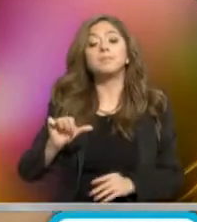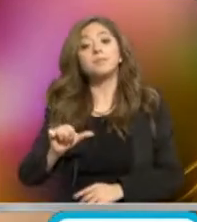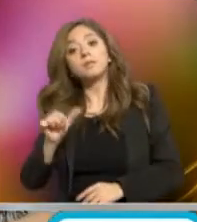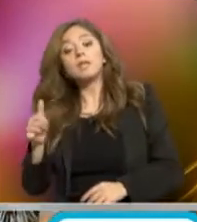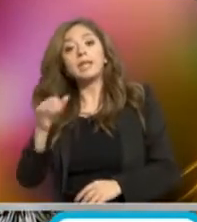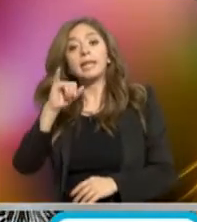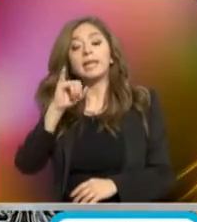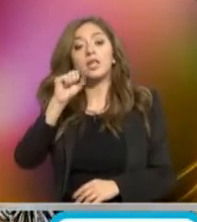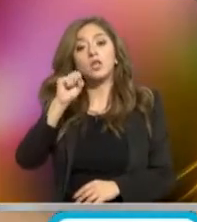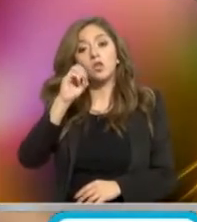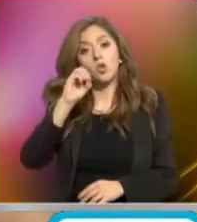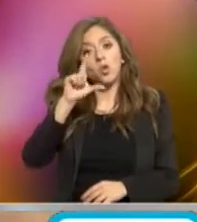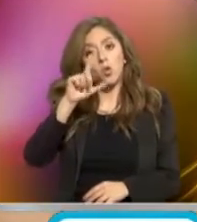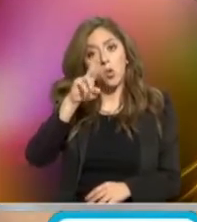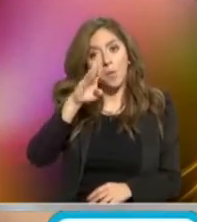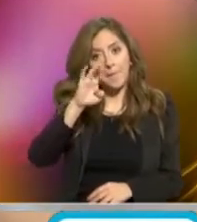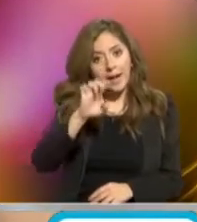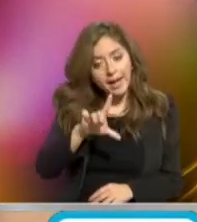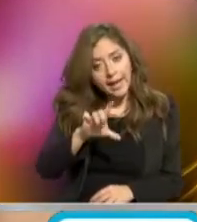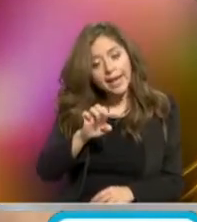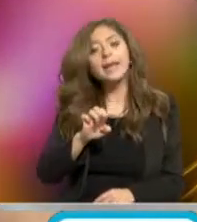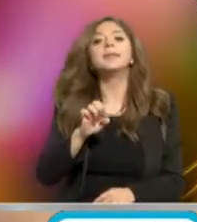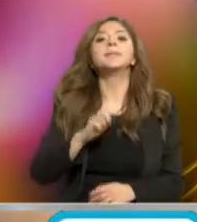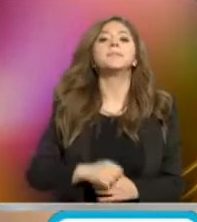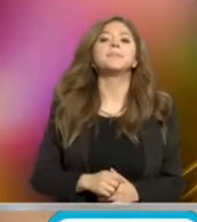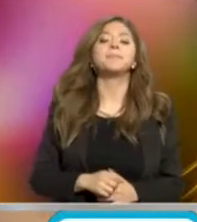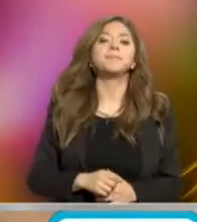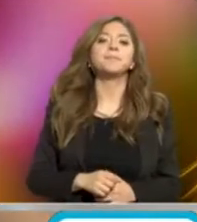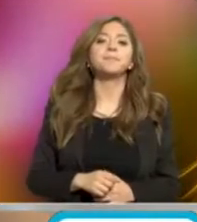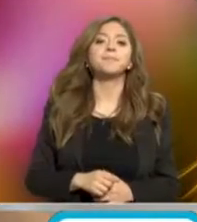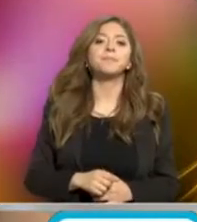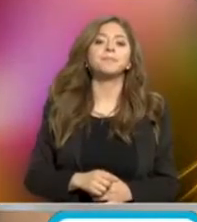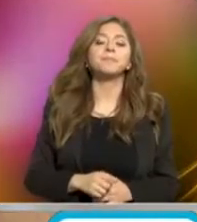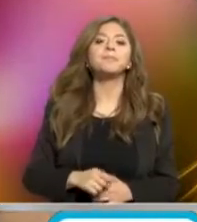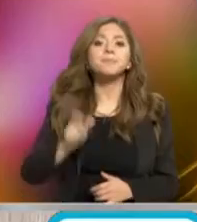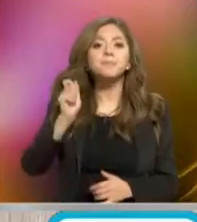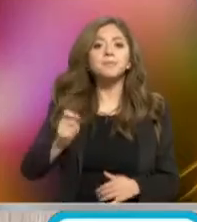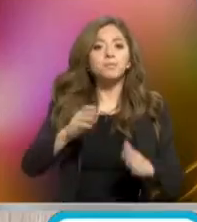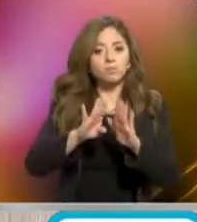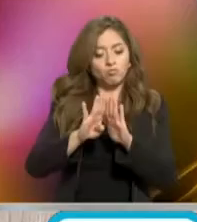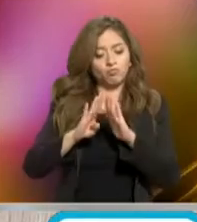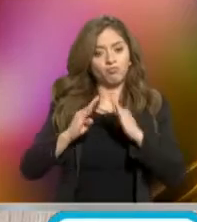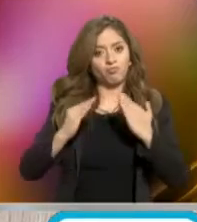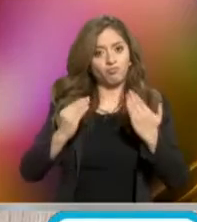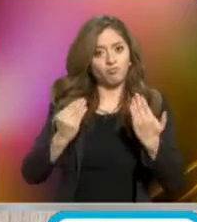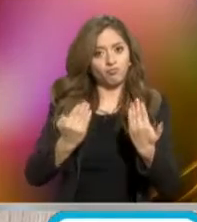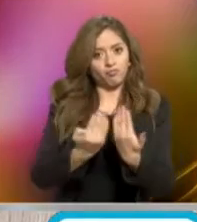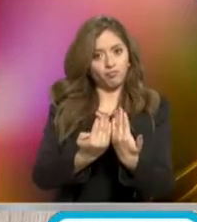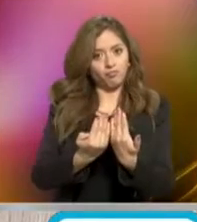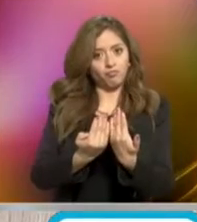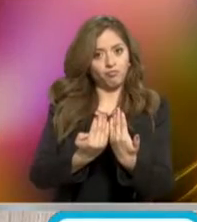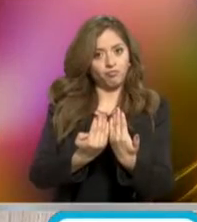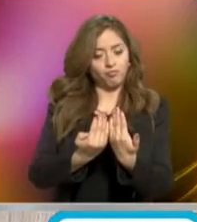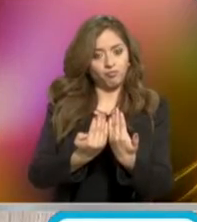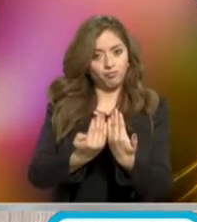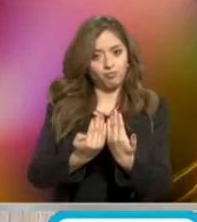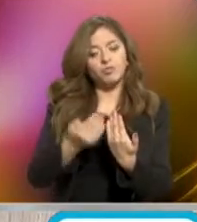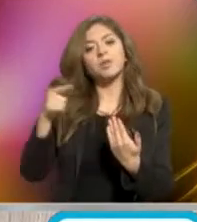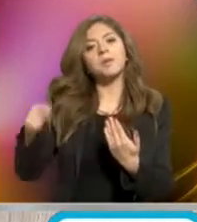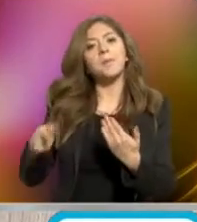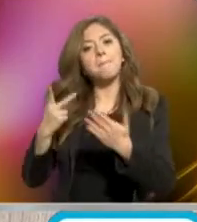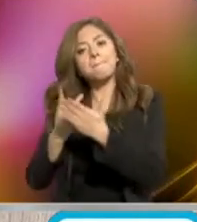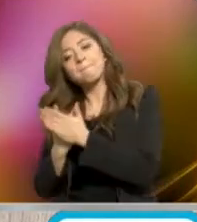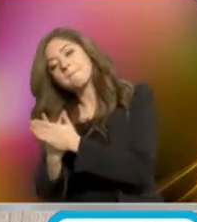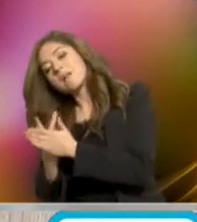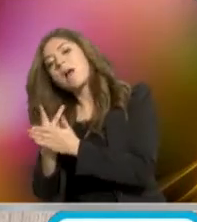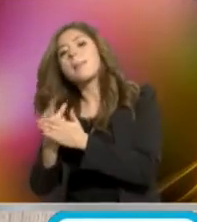fibra insoluble es toda la Sí. barrera Sí. de, digamos que de las plantas, lo que